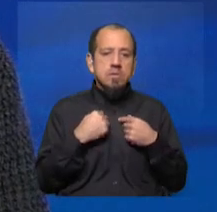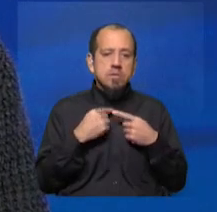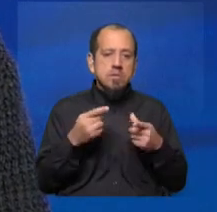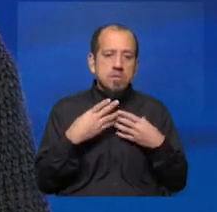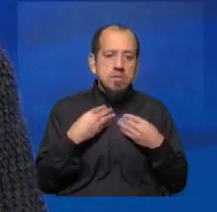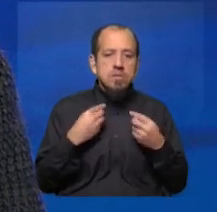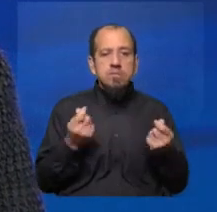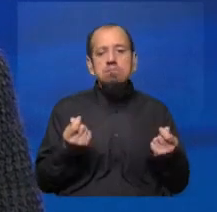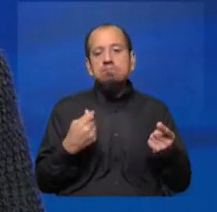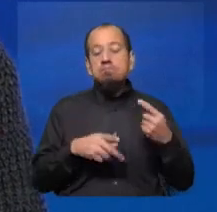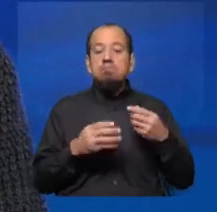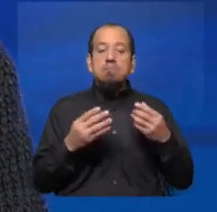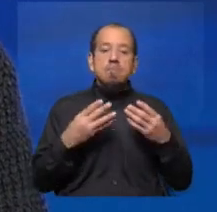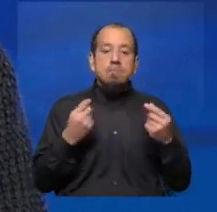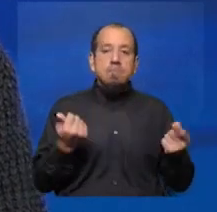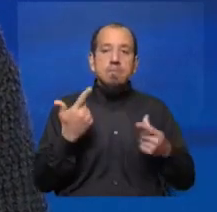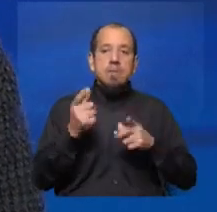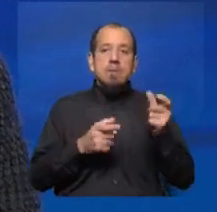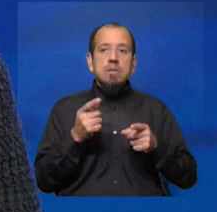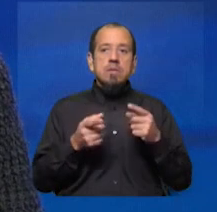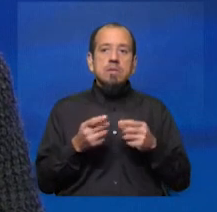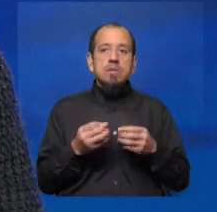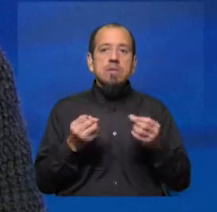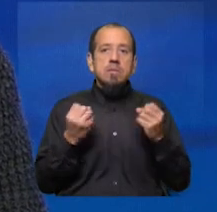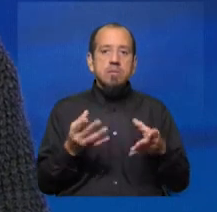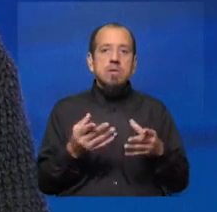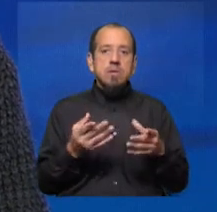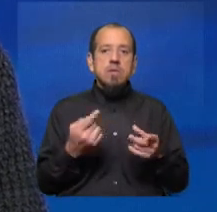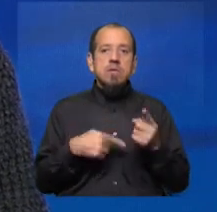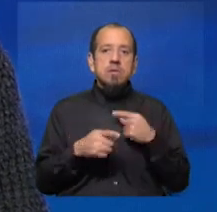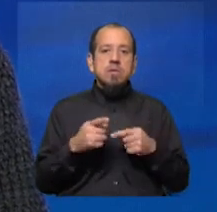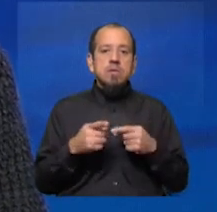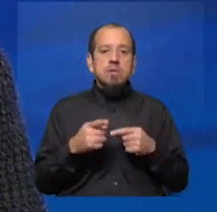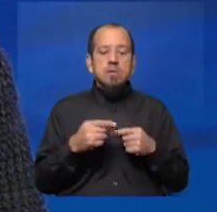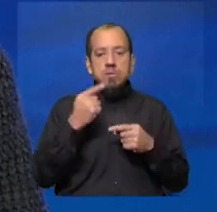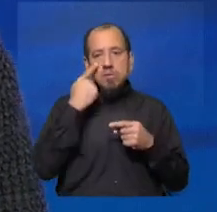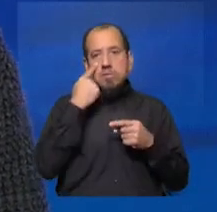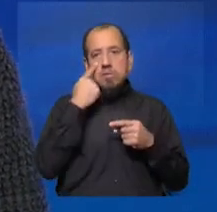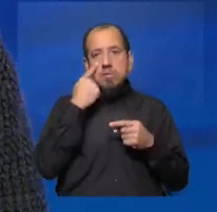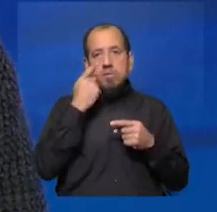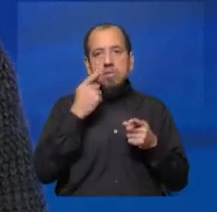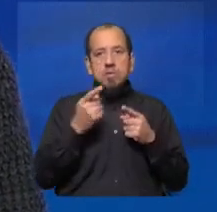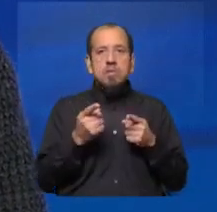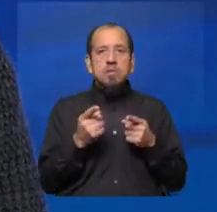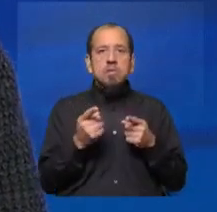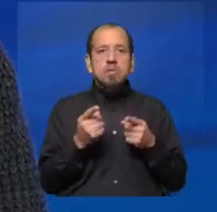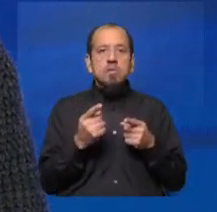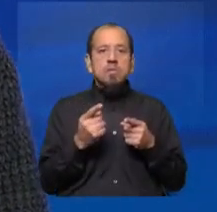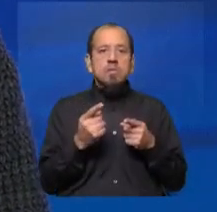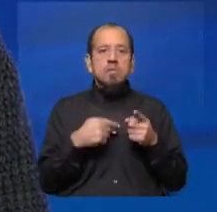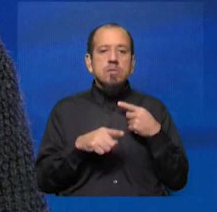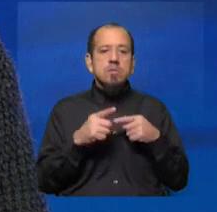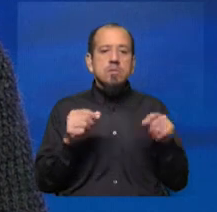manera también por el público por porque veo como crece el público entonces también te ves reflejado un poco en eso y este y